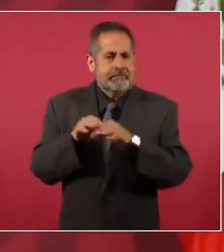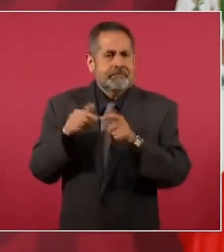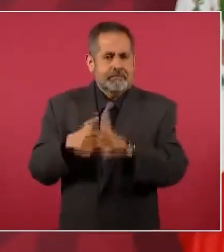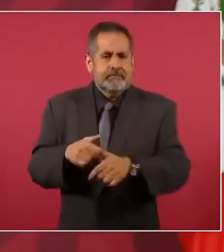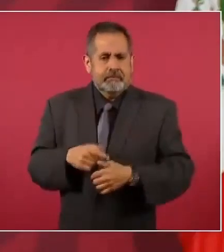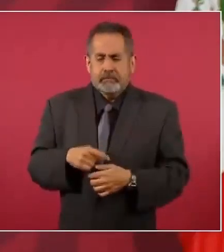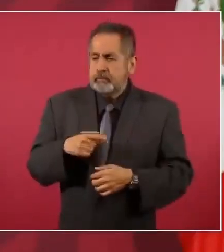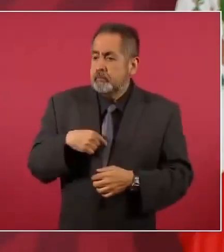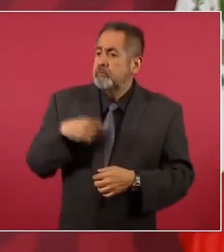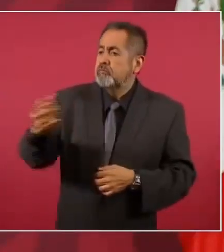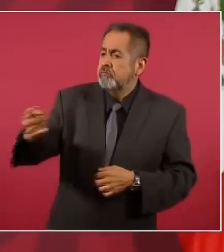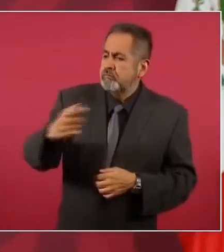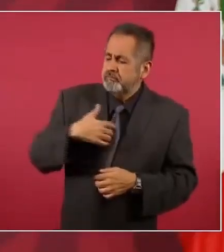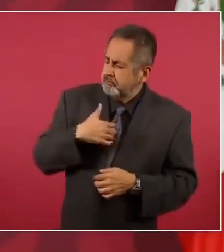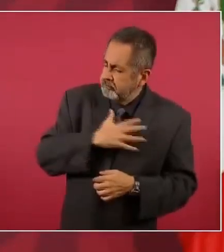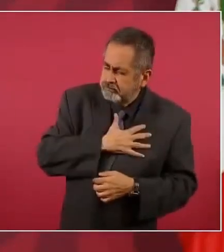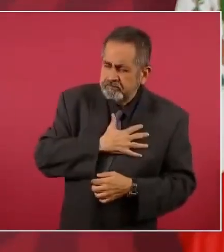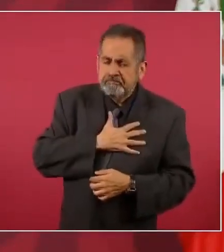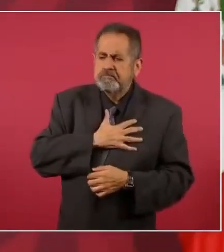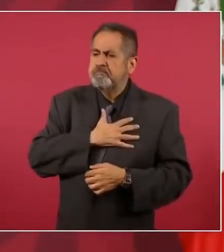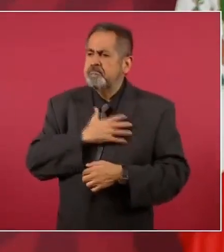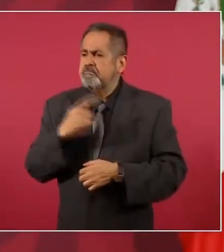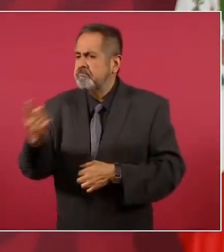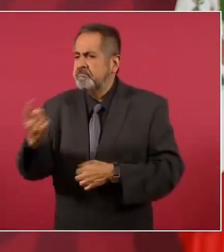practicar el amor al prójimo.